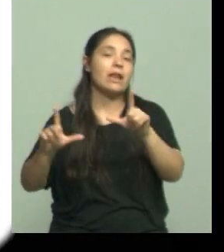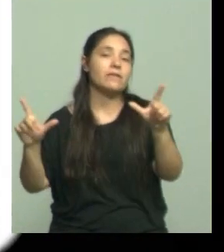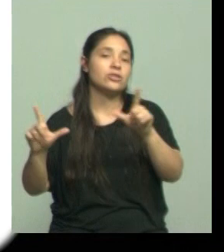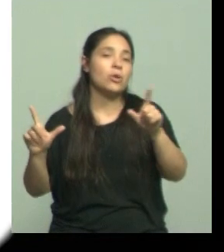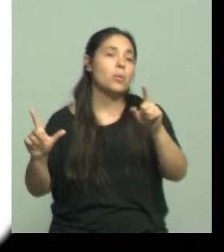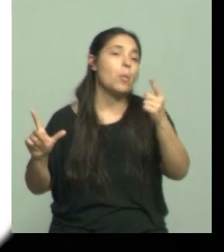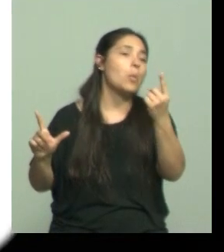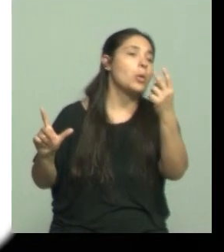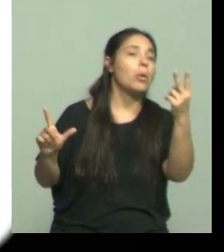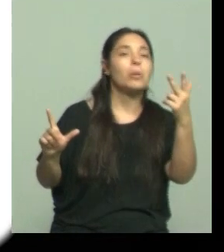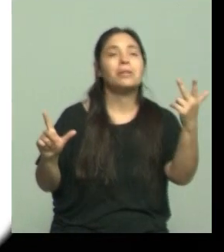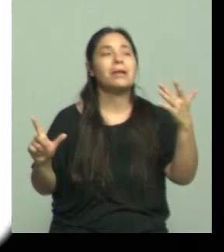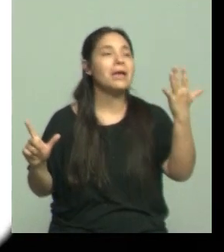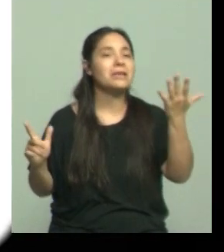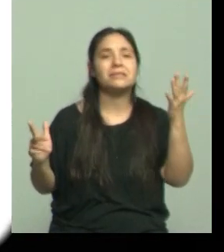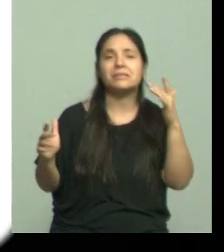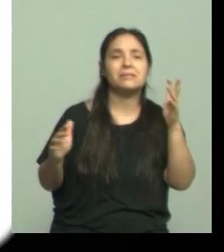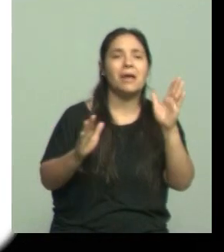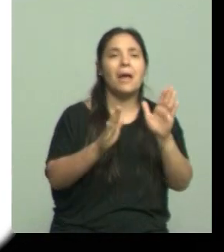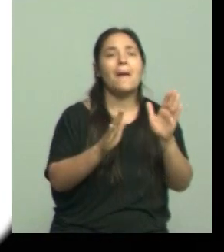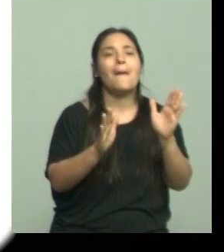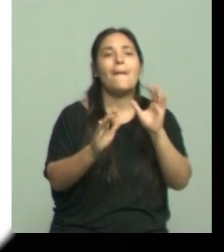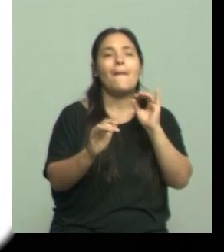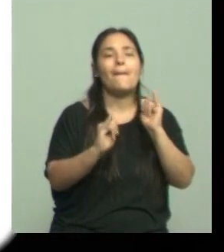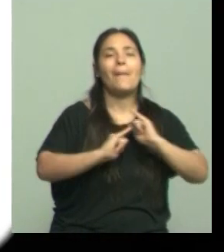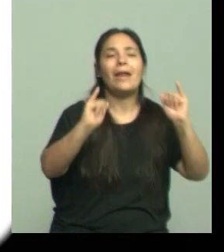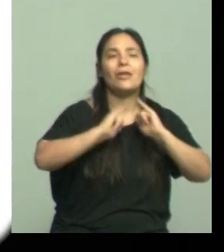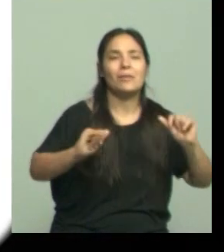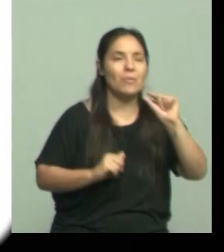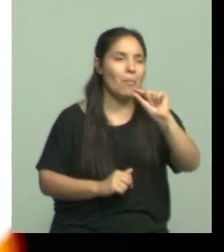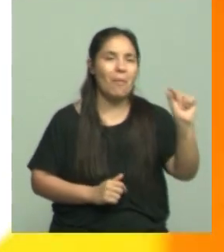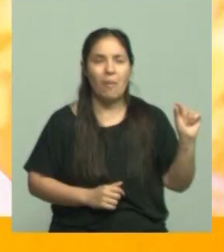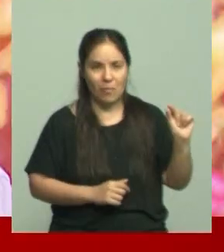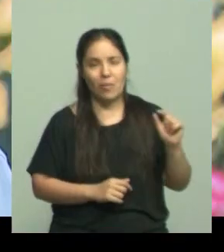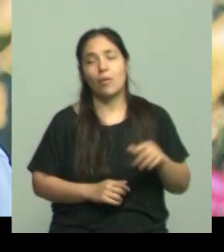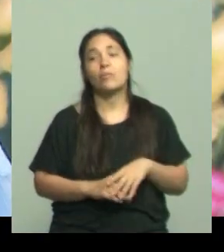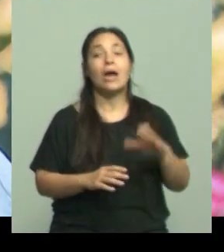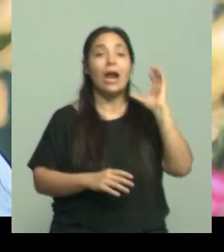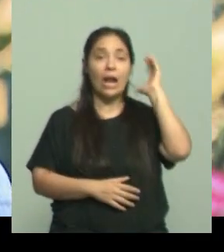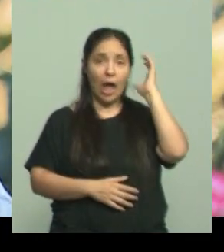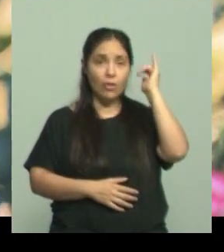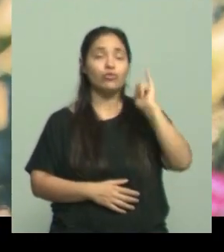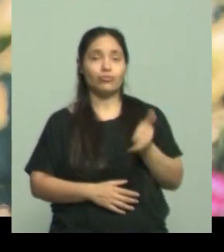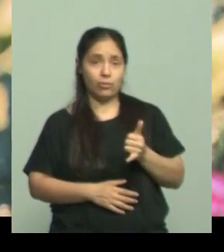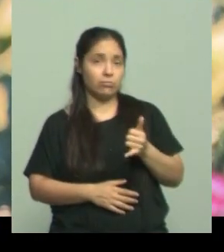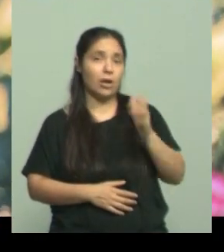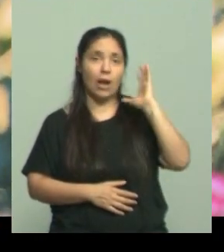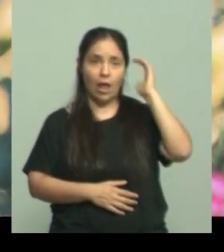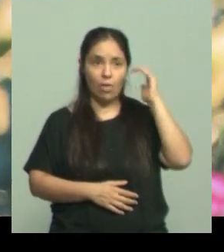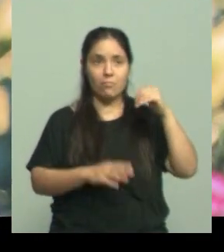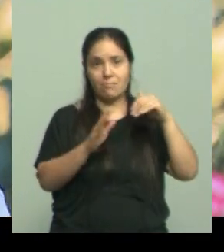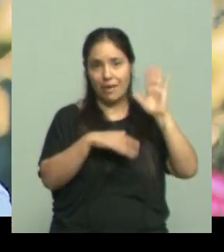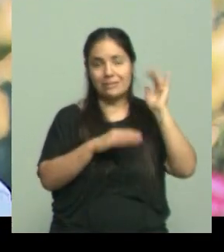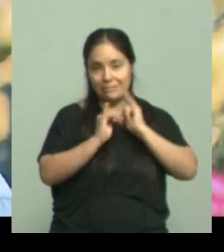de televisión abierta que se dedicaban muy poco al periodismo, tenías radios, sí, las radios siempre han tenido